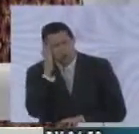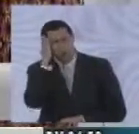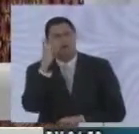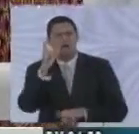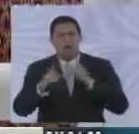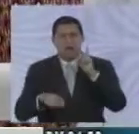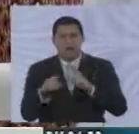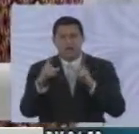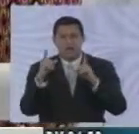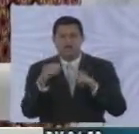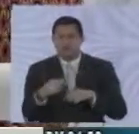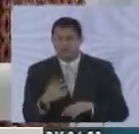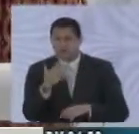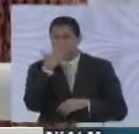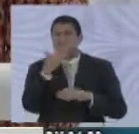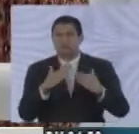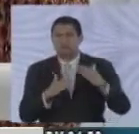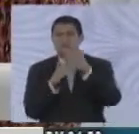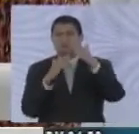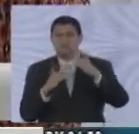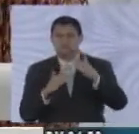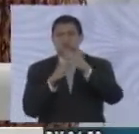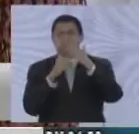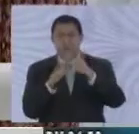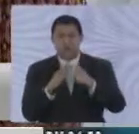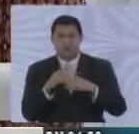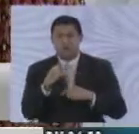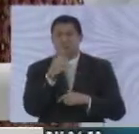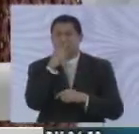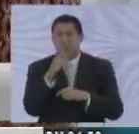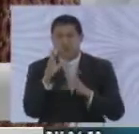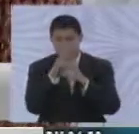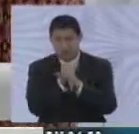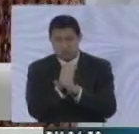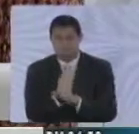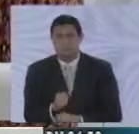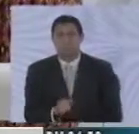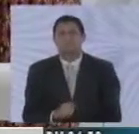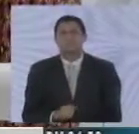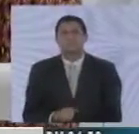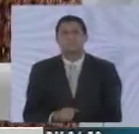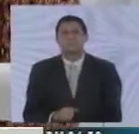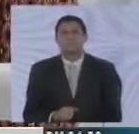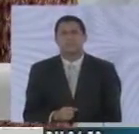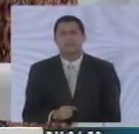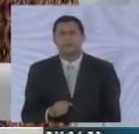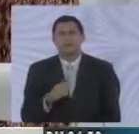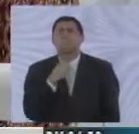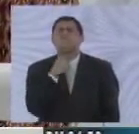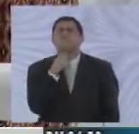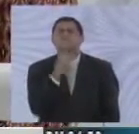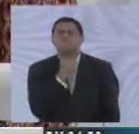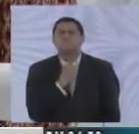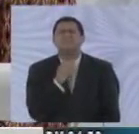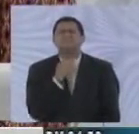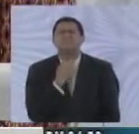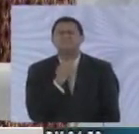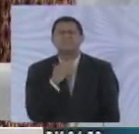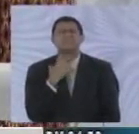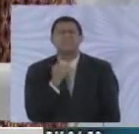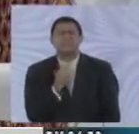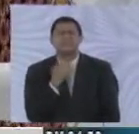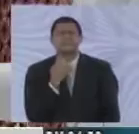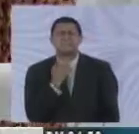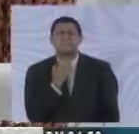periodos de no respirar durante la noche que los denominamos apneas durante el sueño, disfonías y sensación de resequedad y ardor